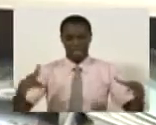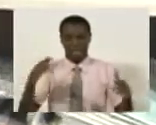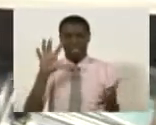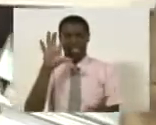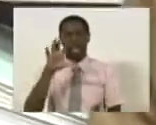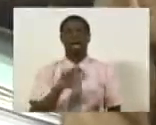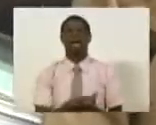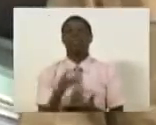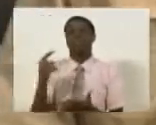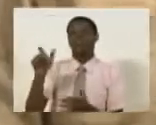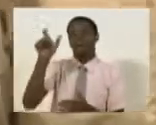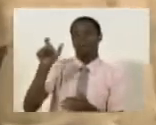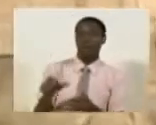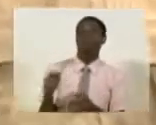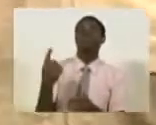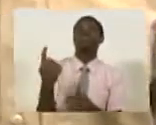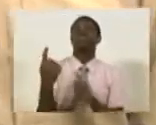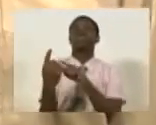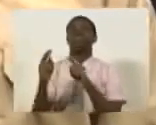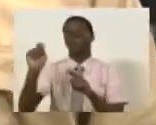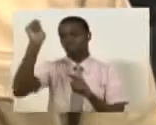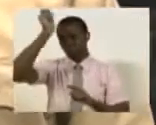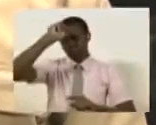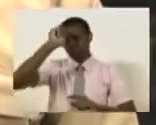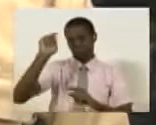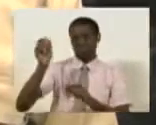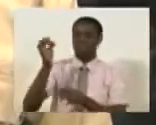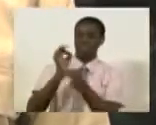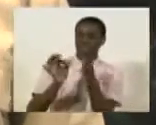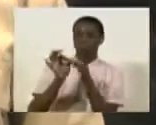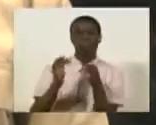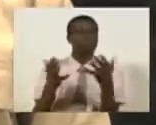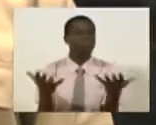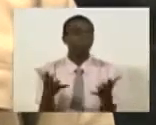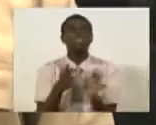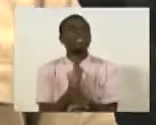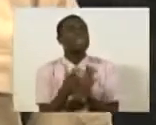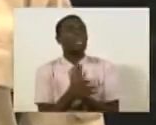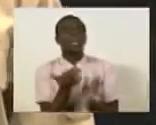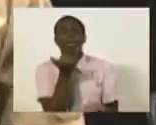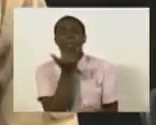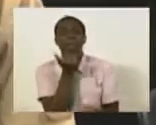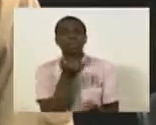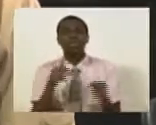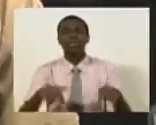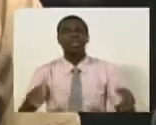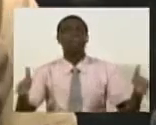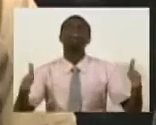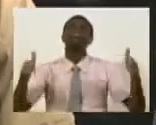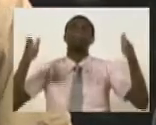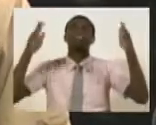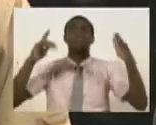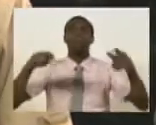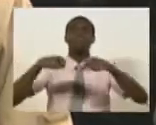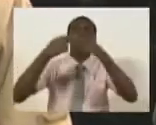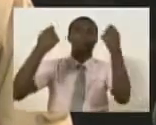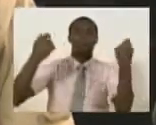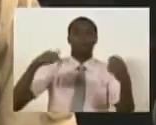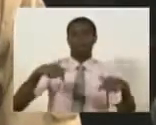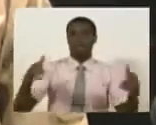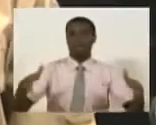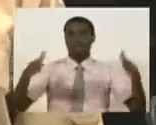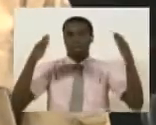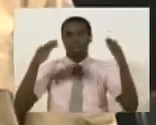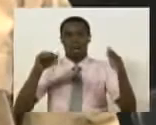para Hábitat y Vivienda, Manuel Quevedo. Ministro, ¿nos puede destacar qué fue lo que sucedió en las instalaciones de esta sede del